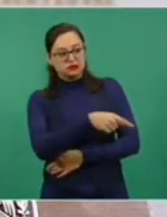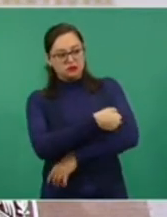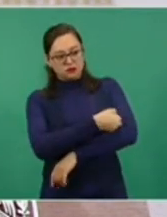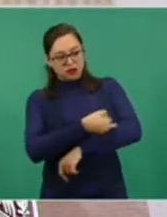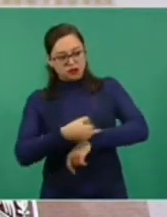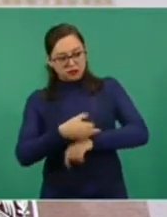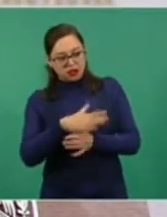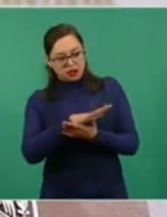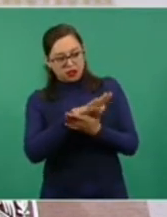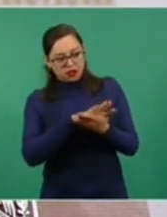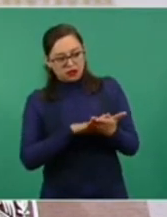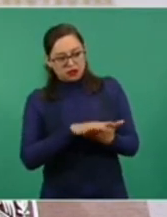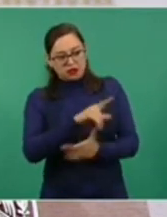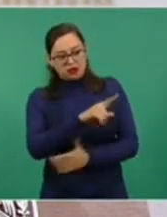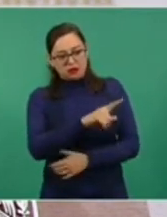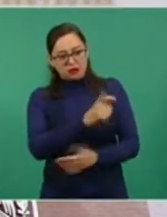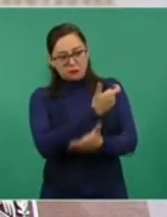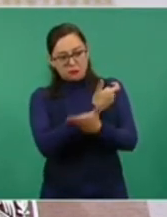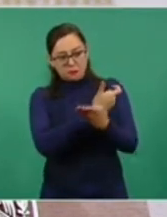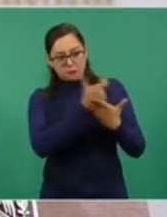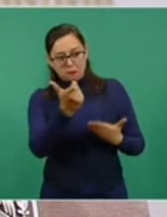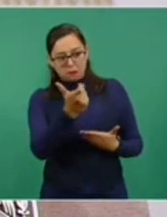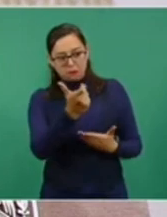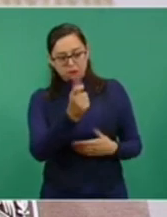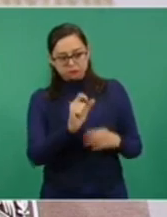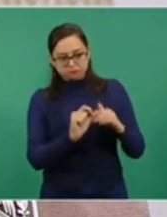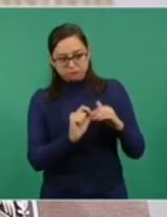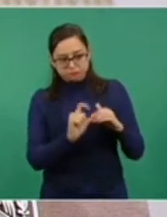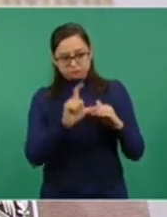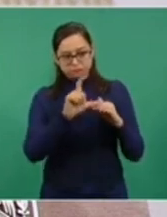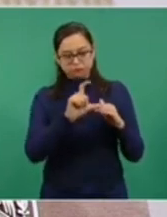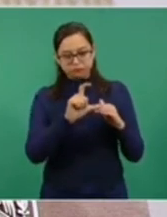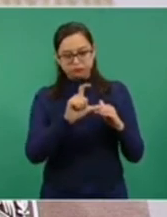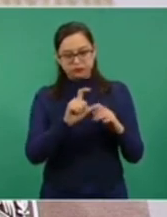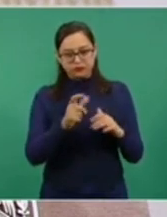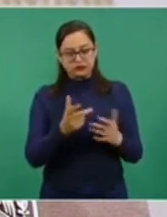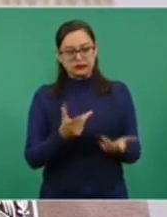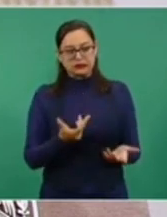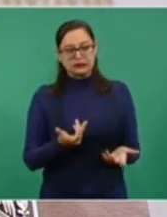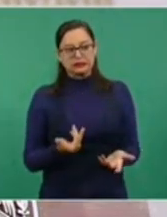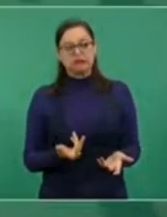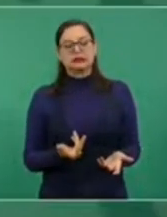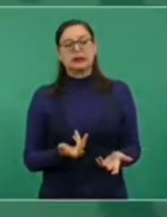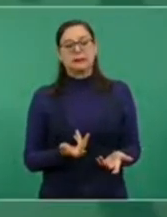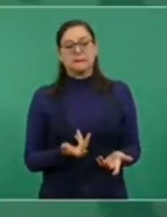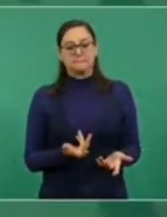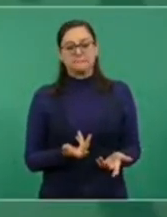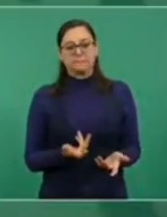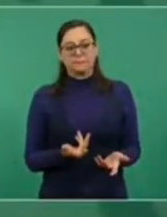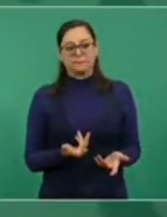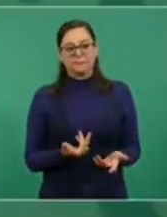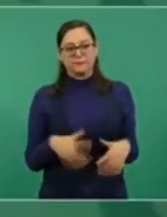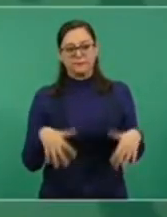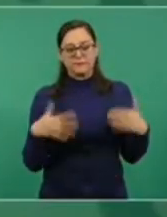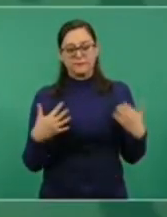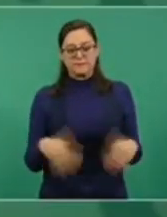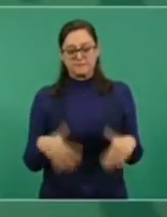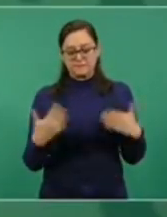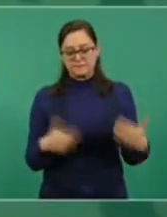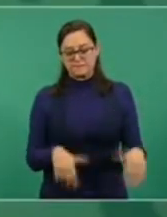de clase media o que una familia pobre.